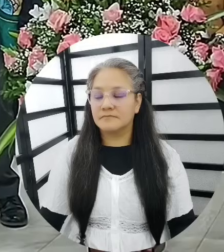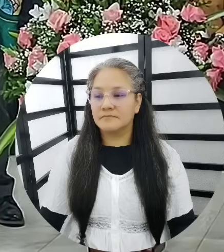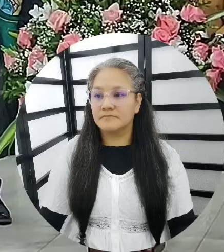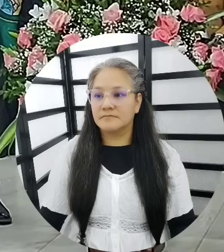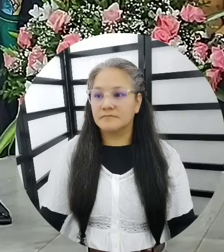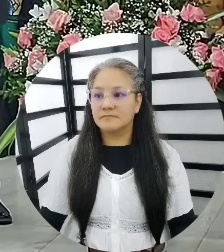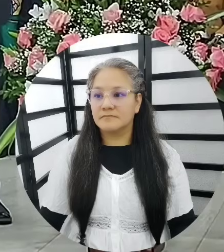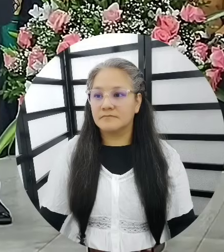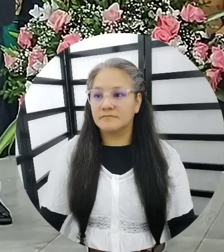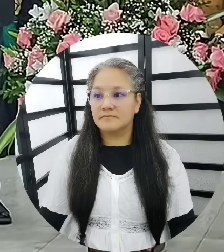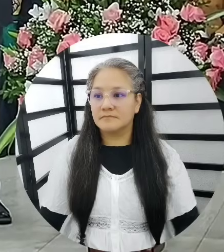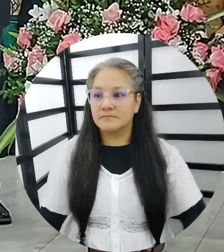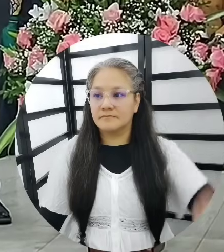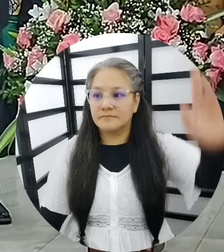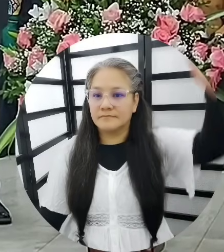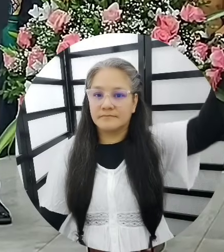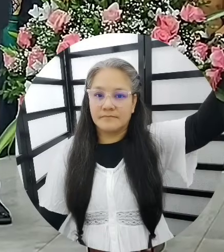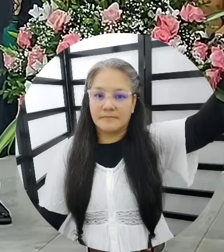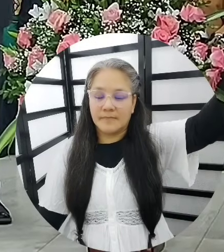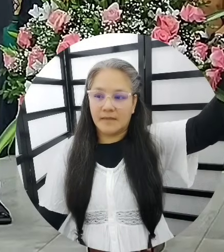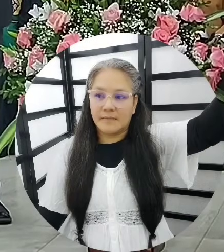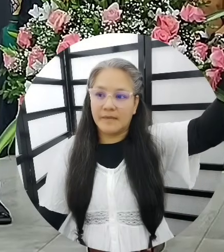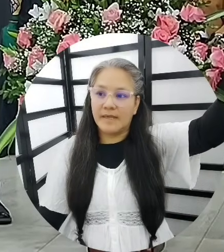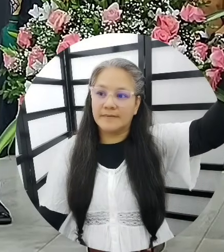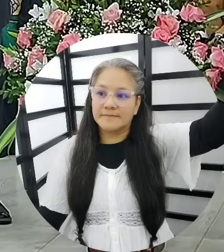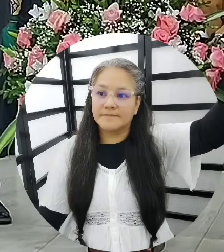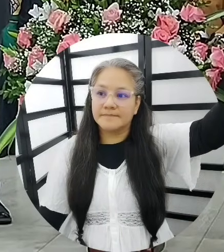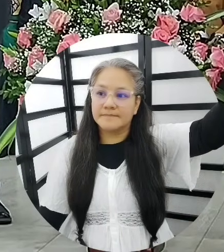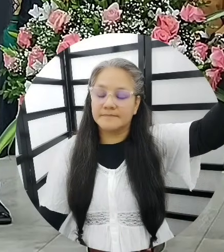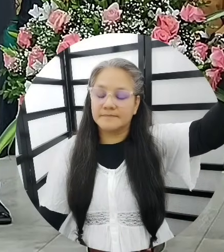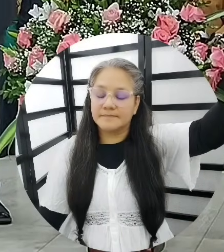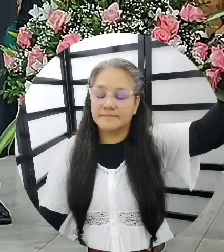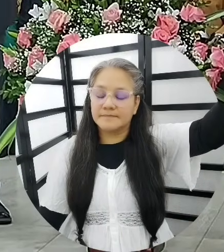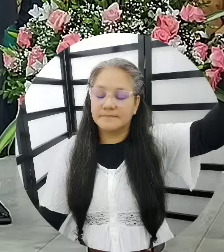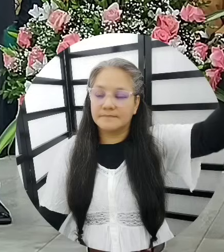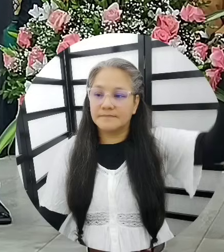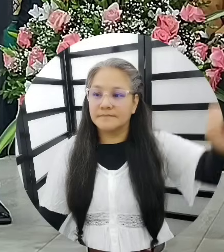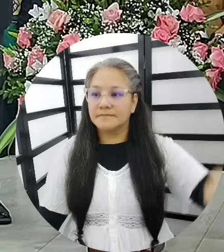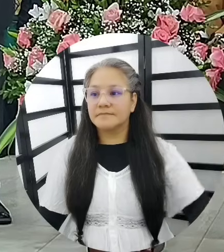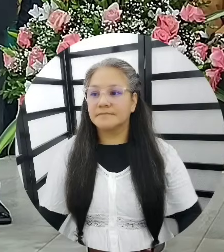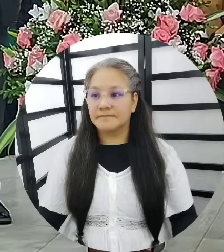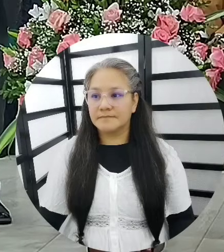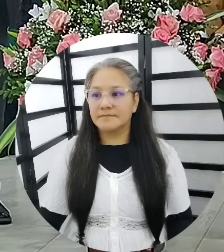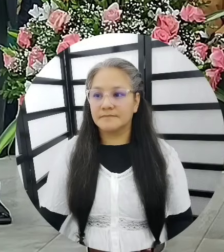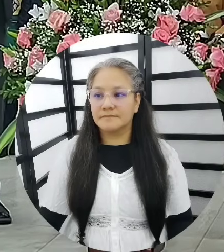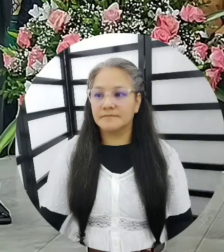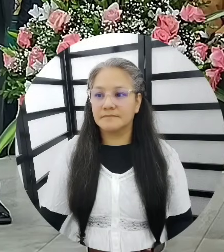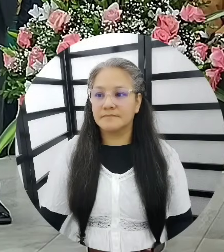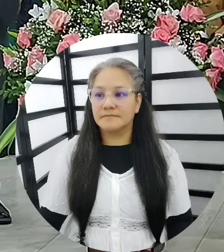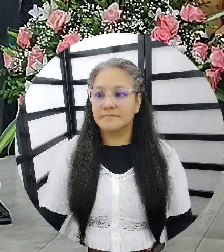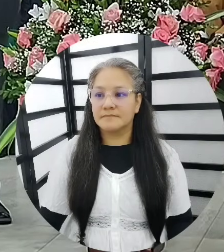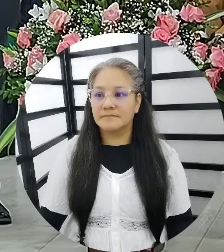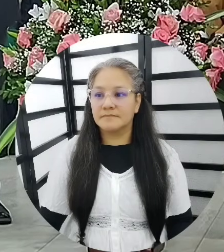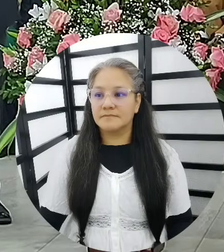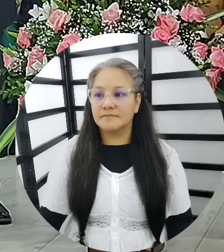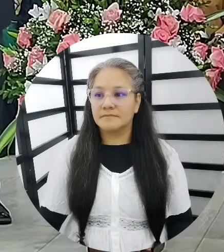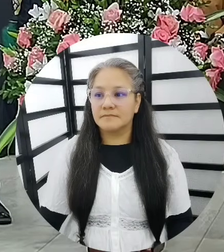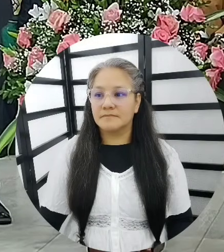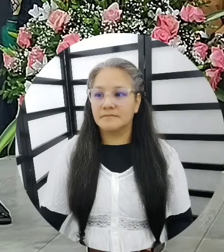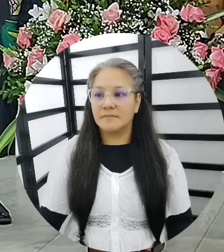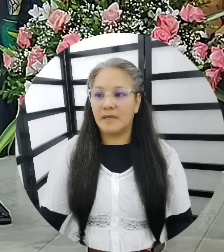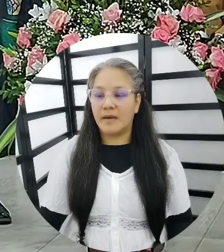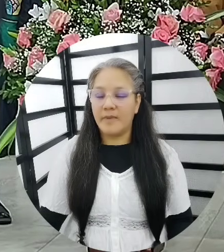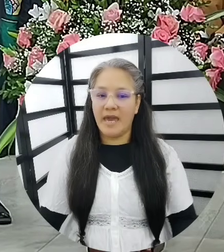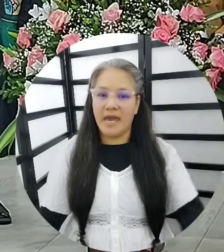más, porque no tienen la cobertura de Dios. Saben predicar, saben hablar, pero no